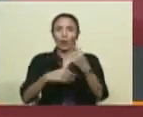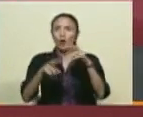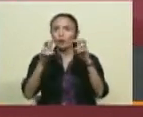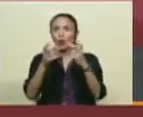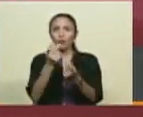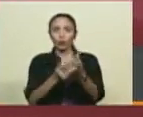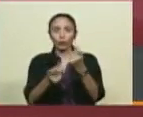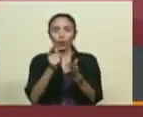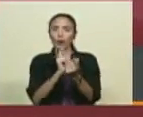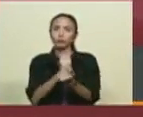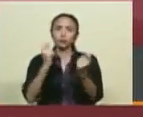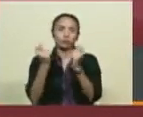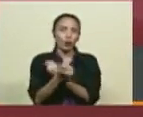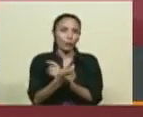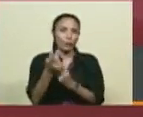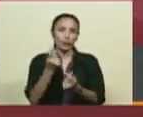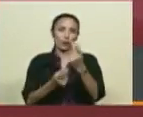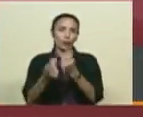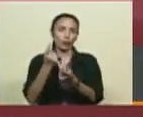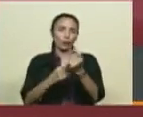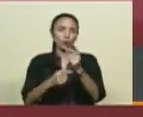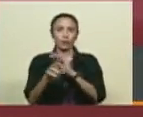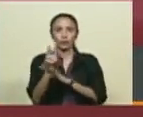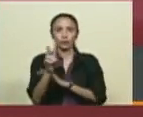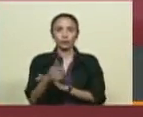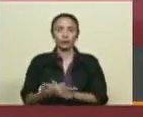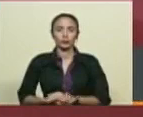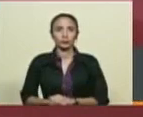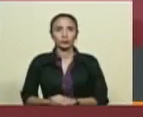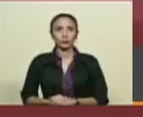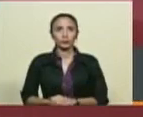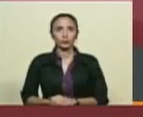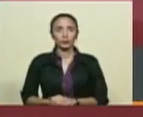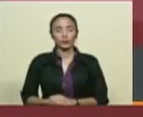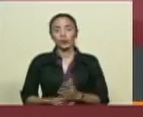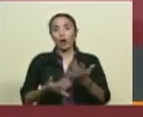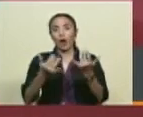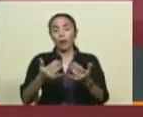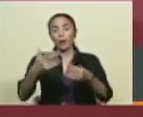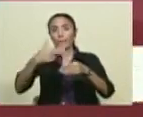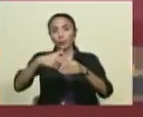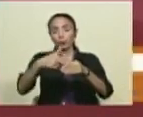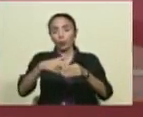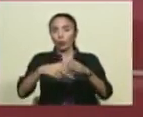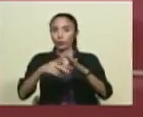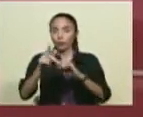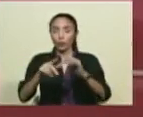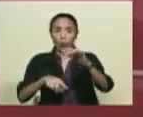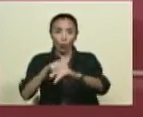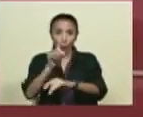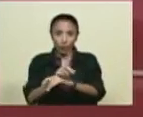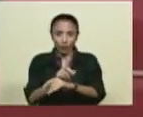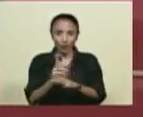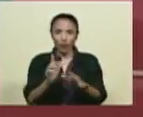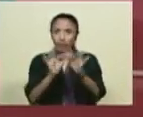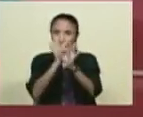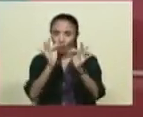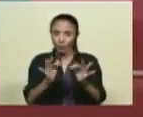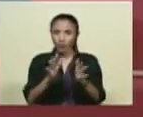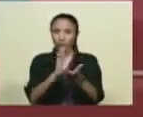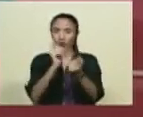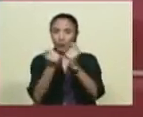la renovación de la economía venezolana. Ahora el petróleo es uno de los 15 motores, no es el único. Vamos a una